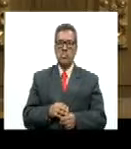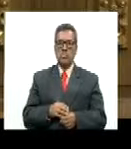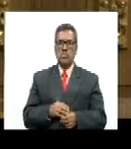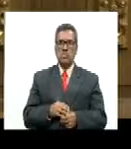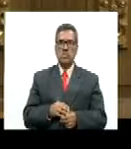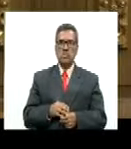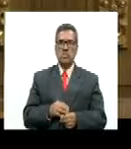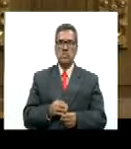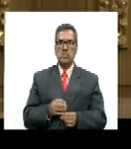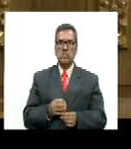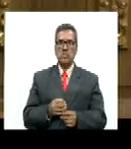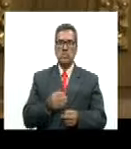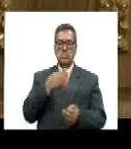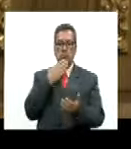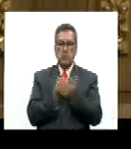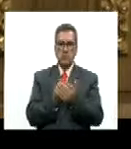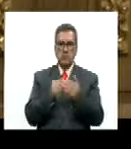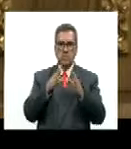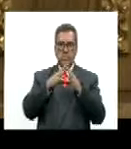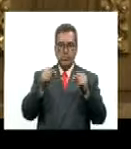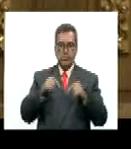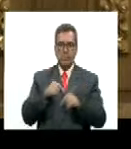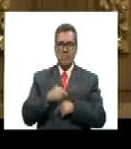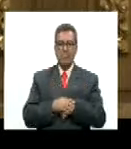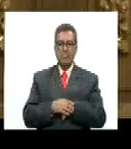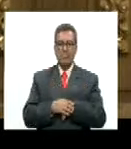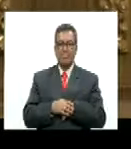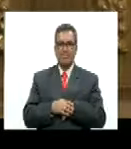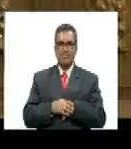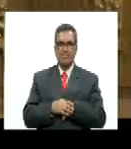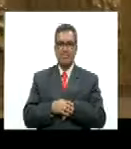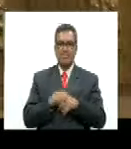Y nada, muchas gracias por todo.